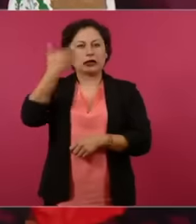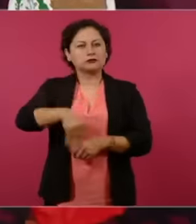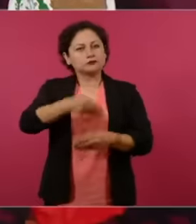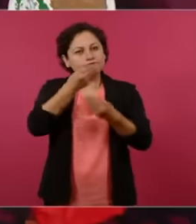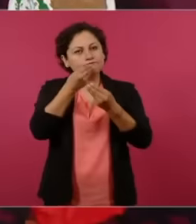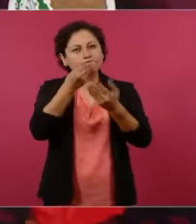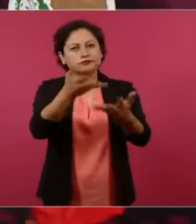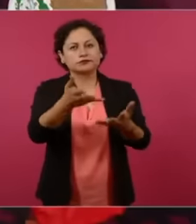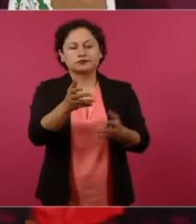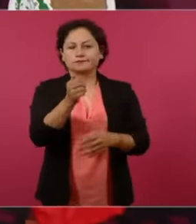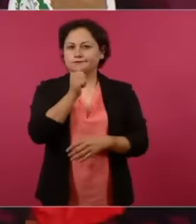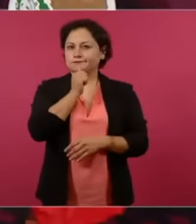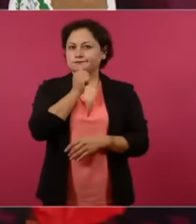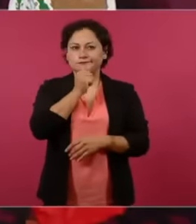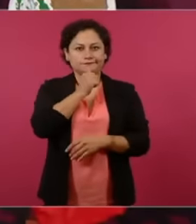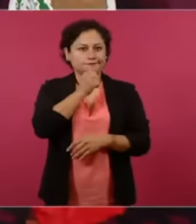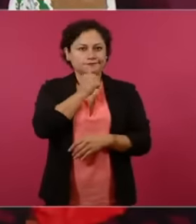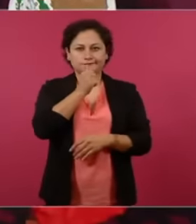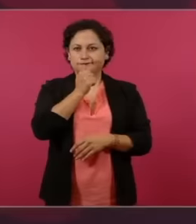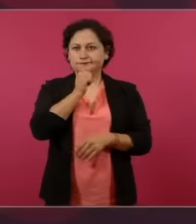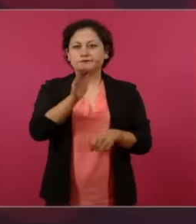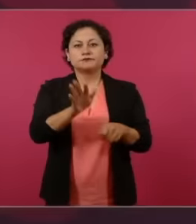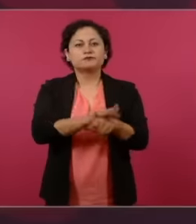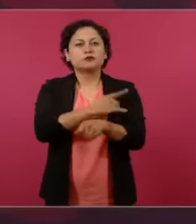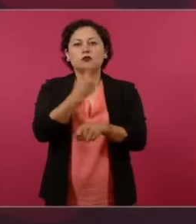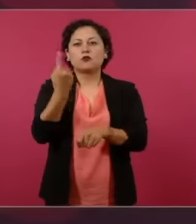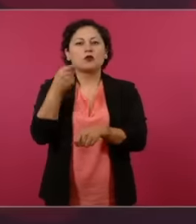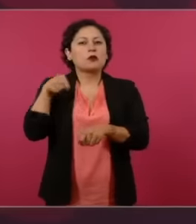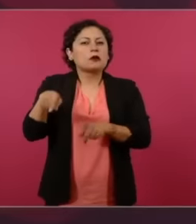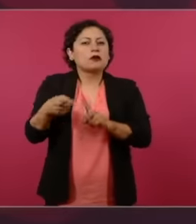porque esto es apenas el inicio.